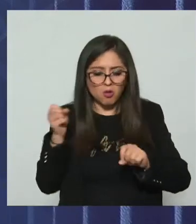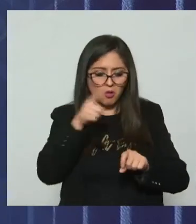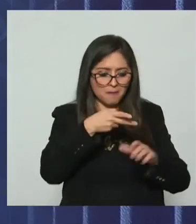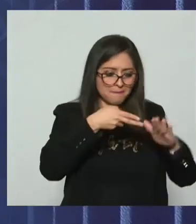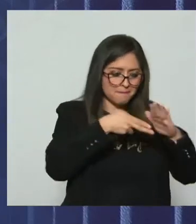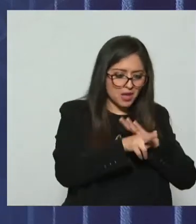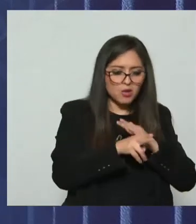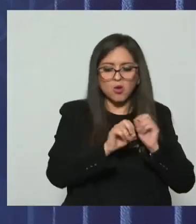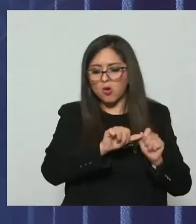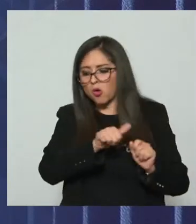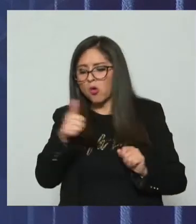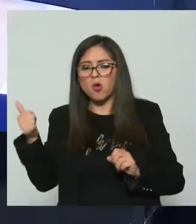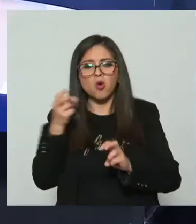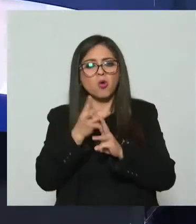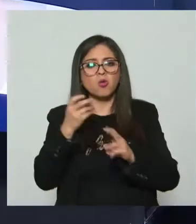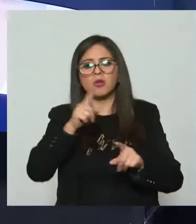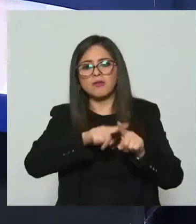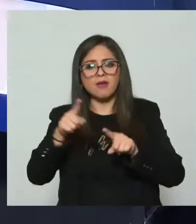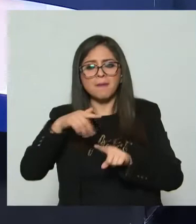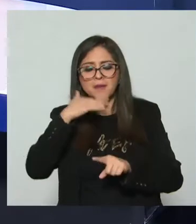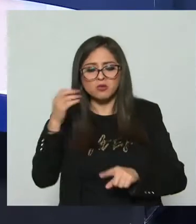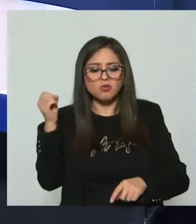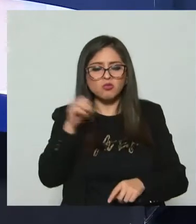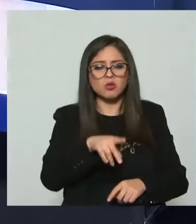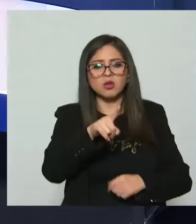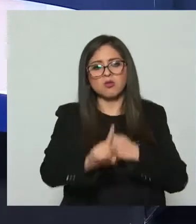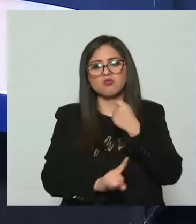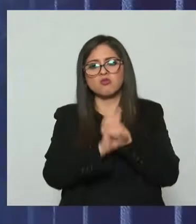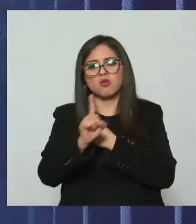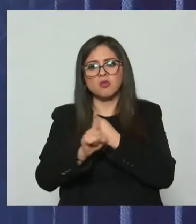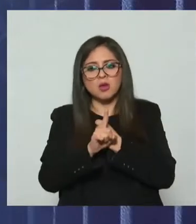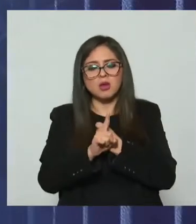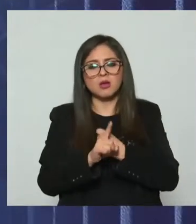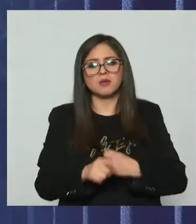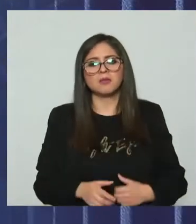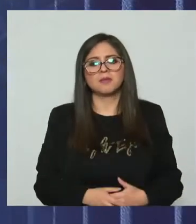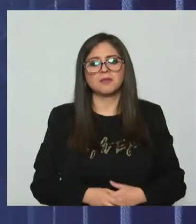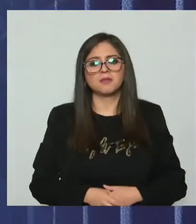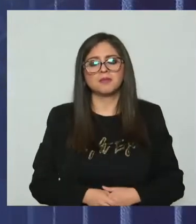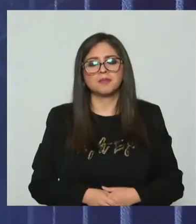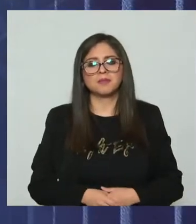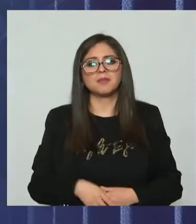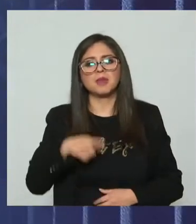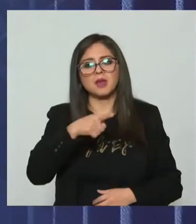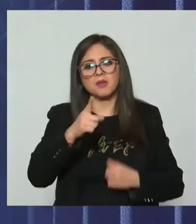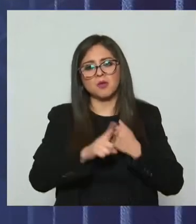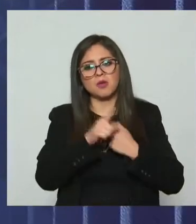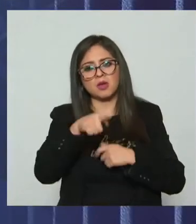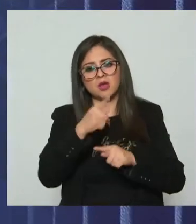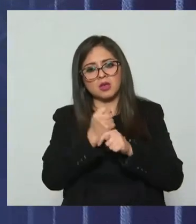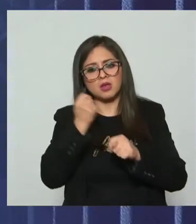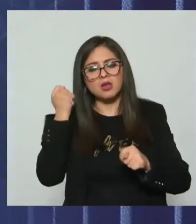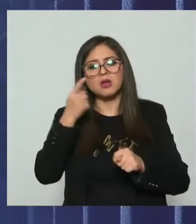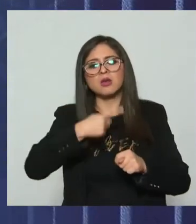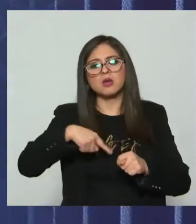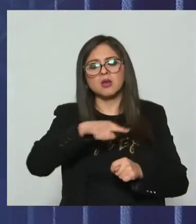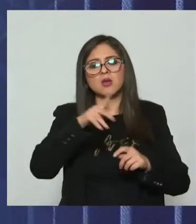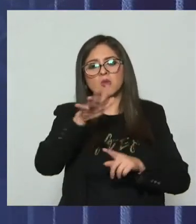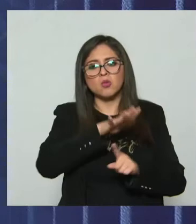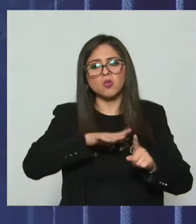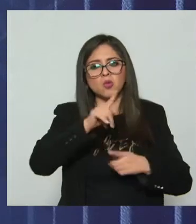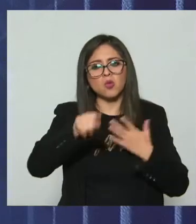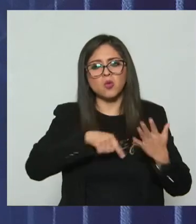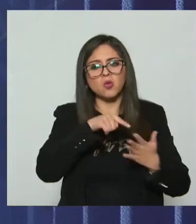en el Metrobús como en el trolebús o en el metro pues afecta, ¿no? Estamos afectando a ese medio de transporte porque es un espacio público pues, al que